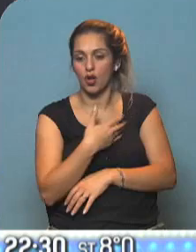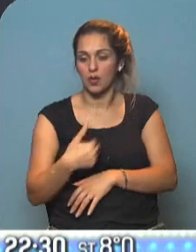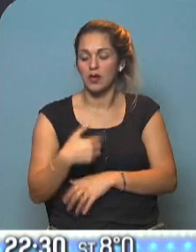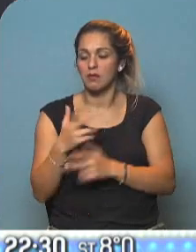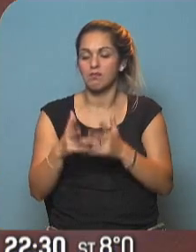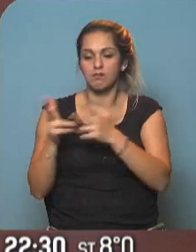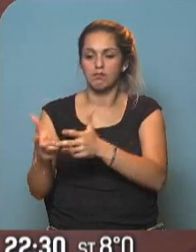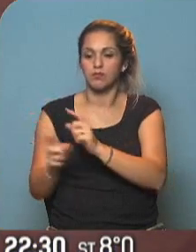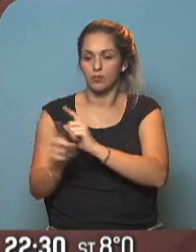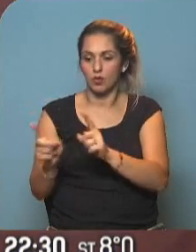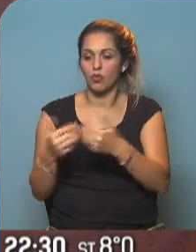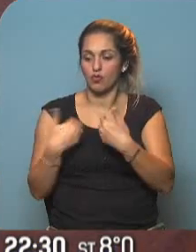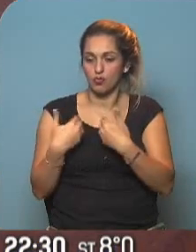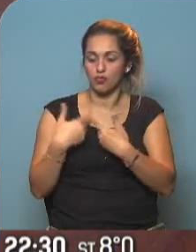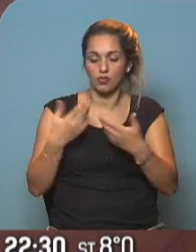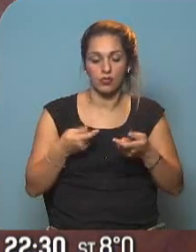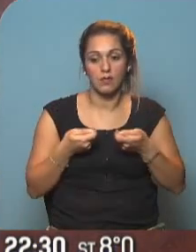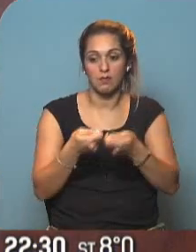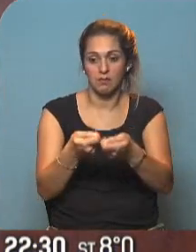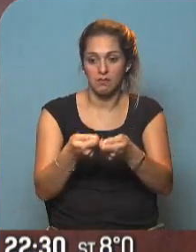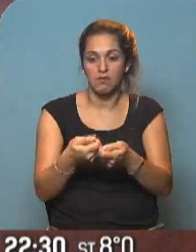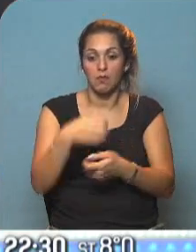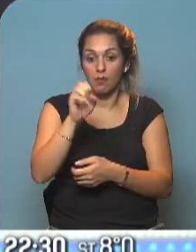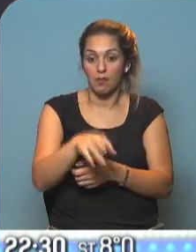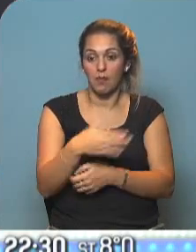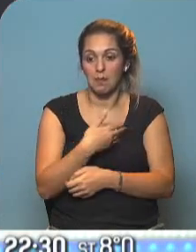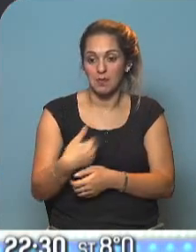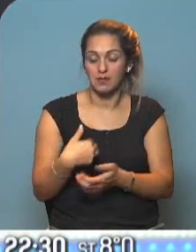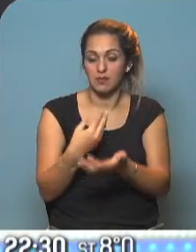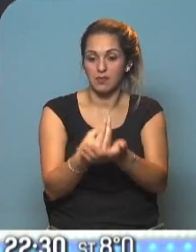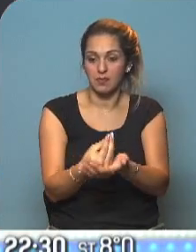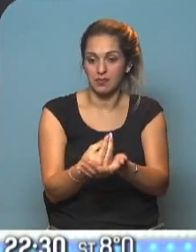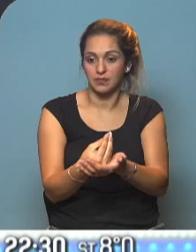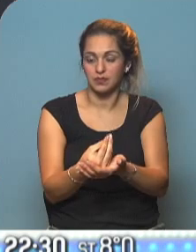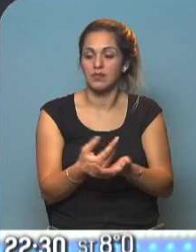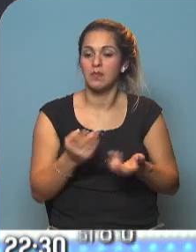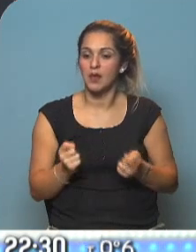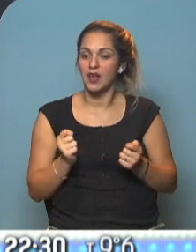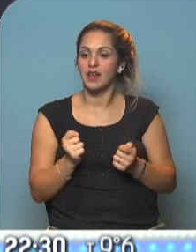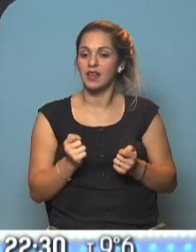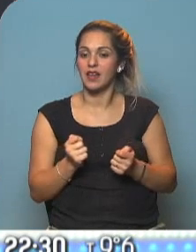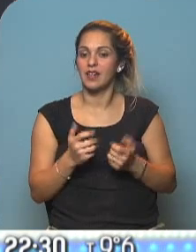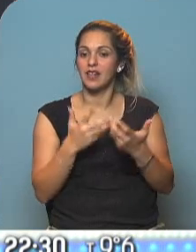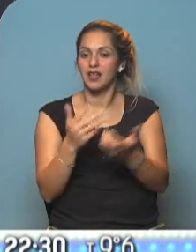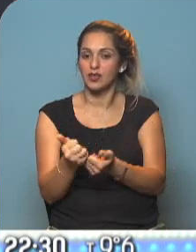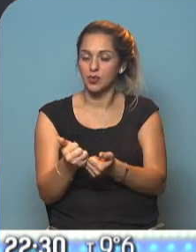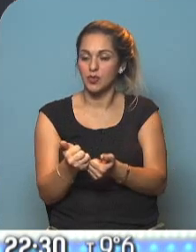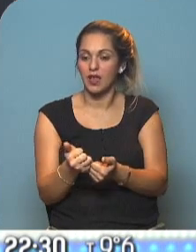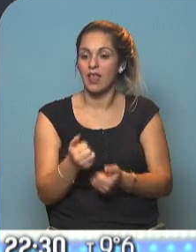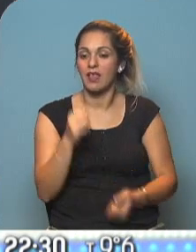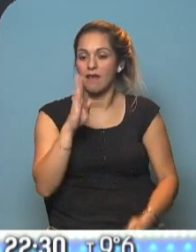lo apuntalamos nosotros y queda Giuseppe Conte. Pero ¿de quién tuvieron la bendición? De Silvio